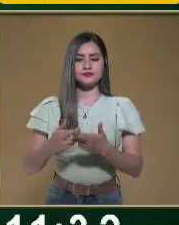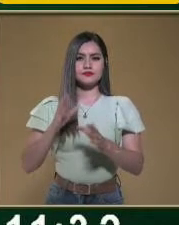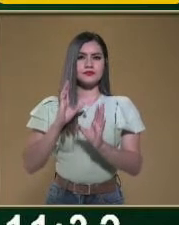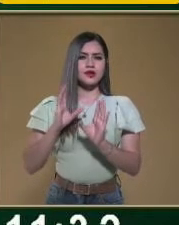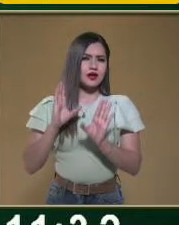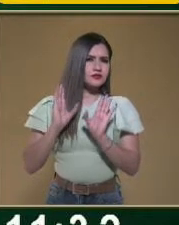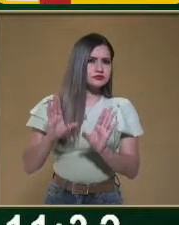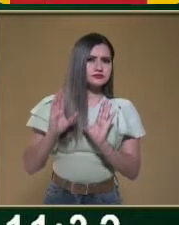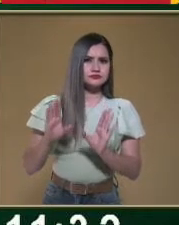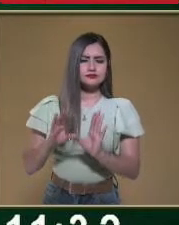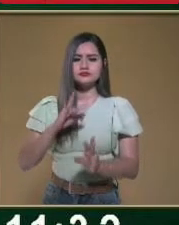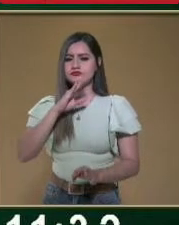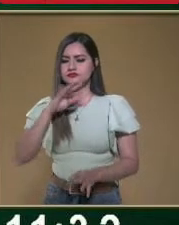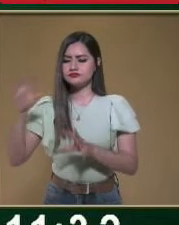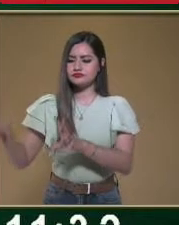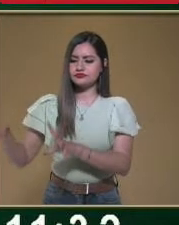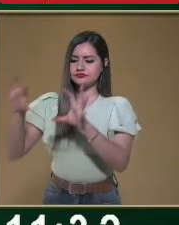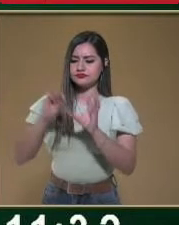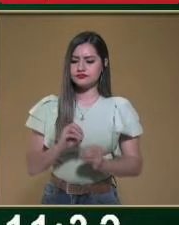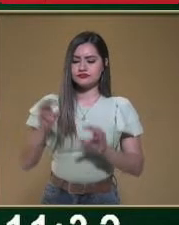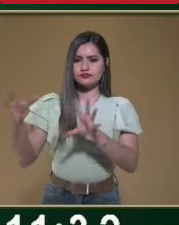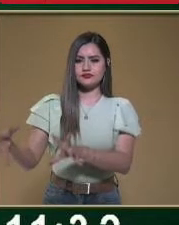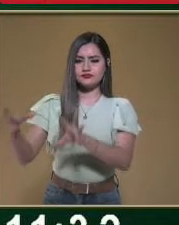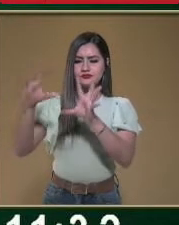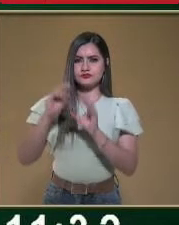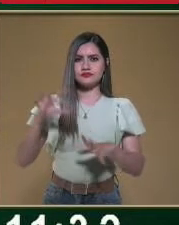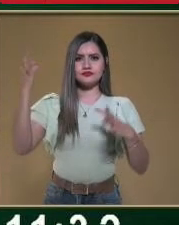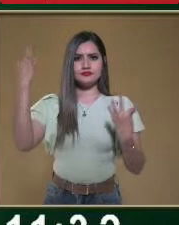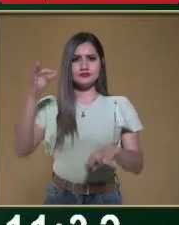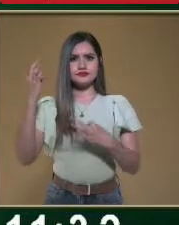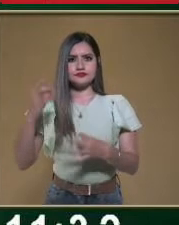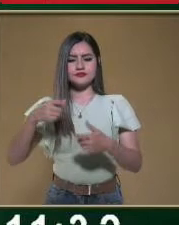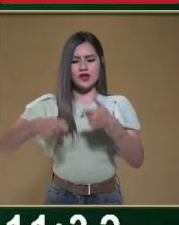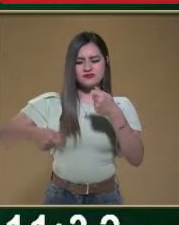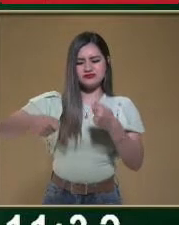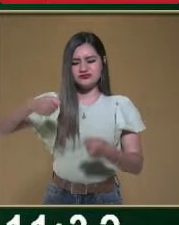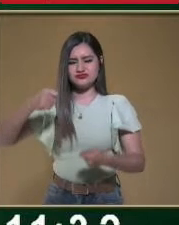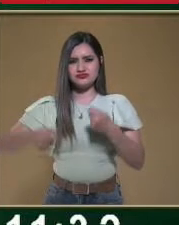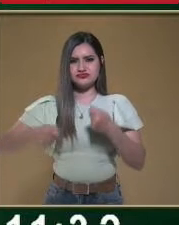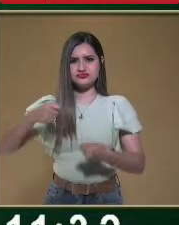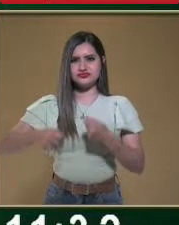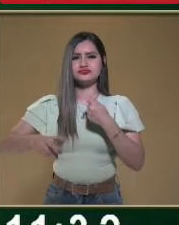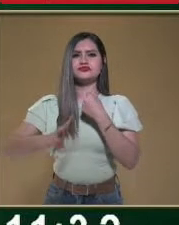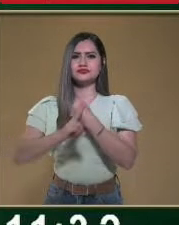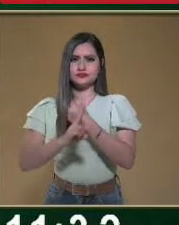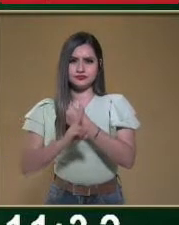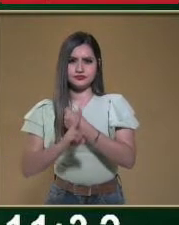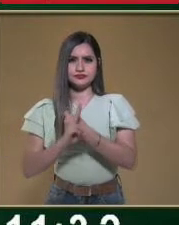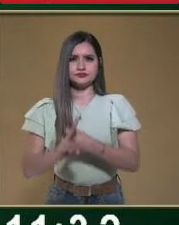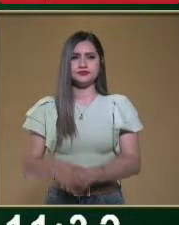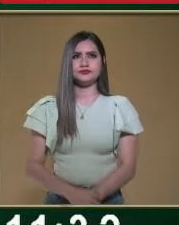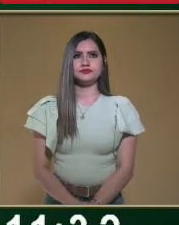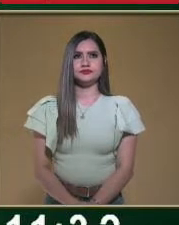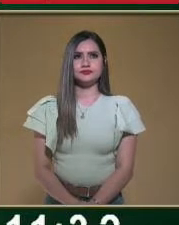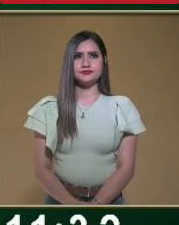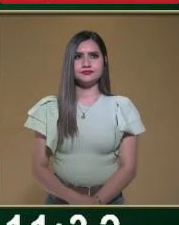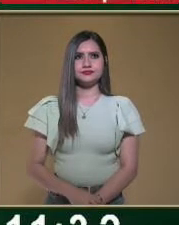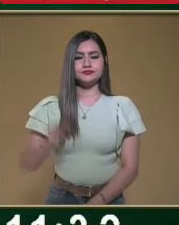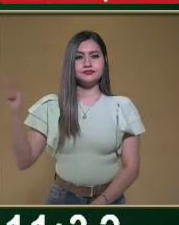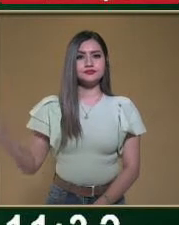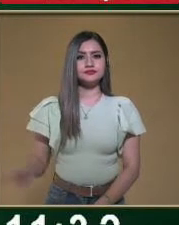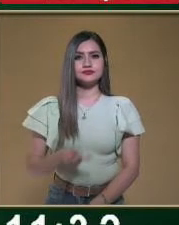basura, papel, plástico y vidrio. Es fácil empezar. Preguntas.